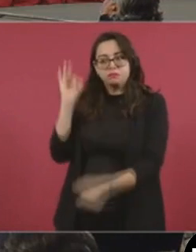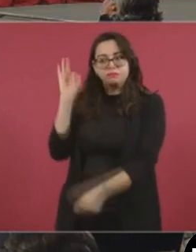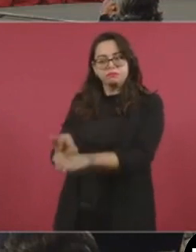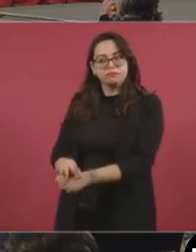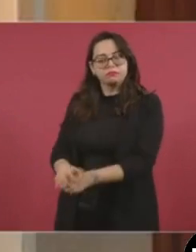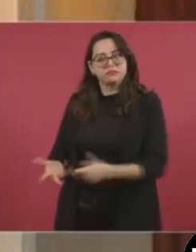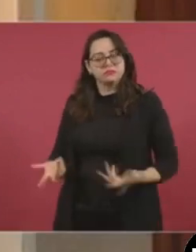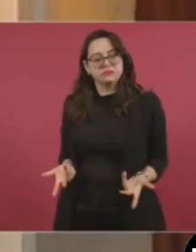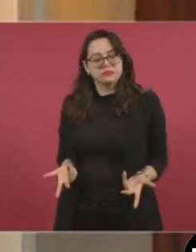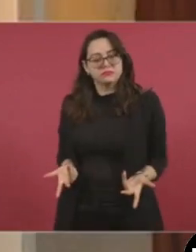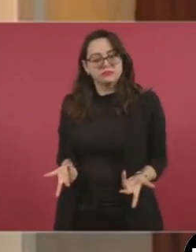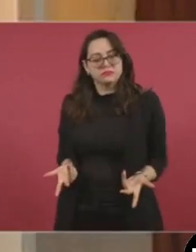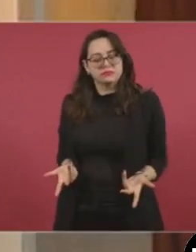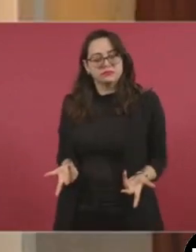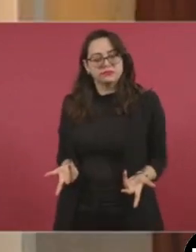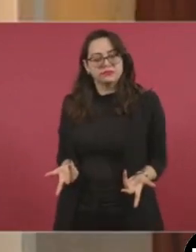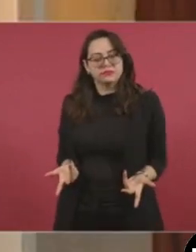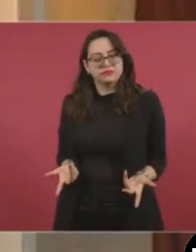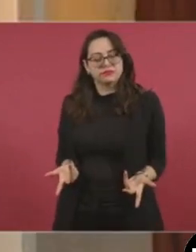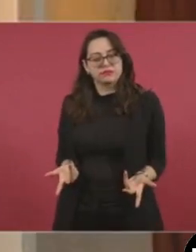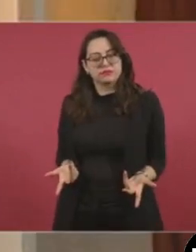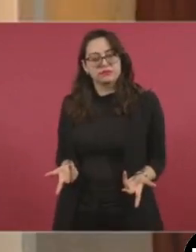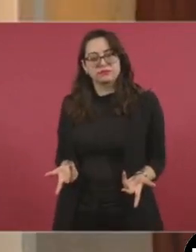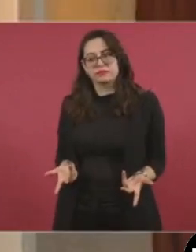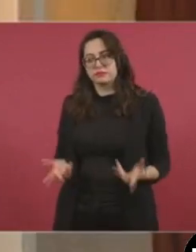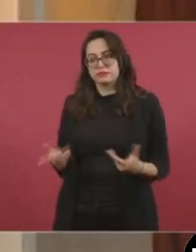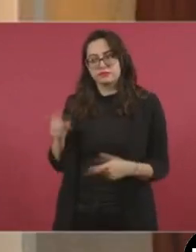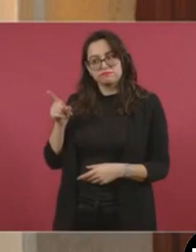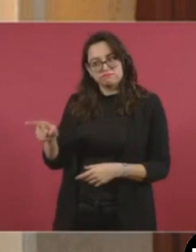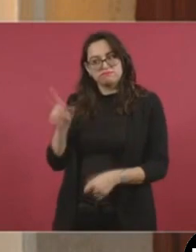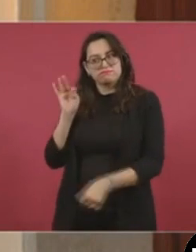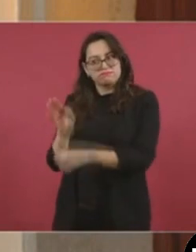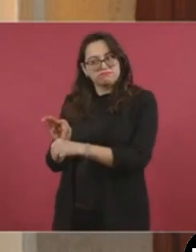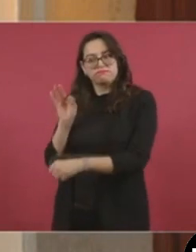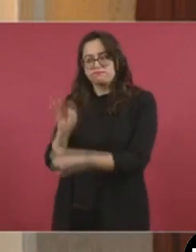que según la Fiscalía actuó con evidente parcialidad,